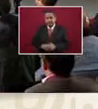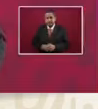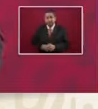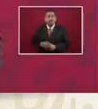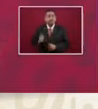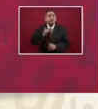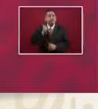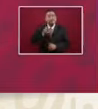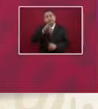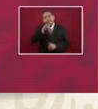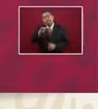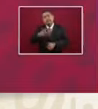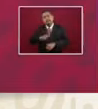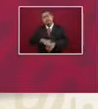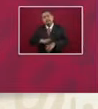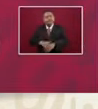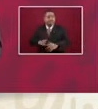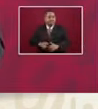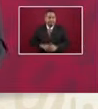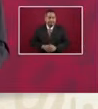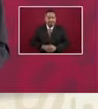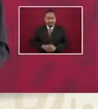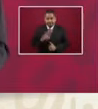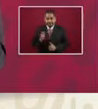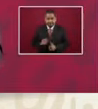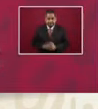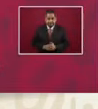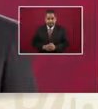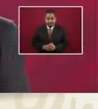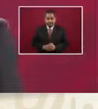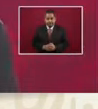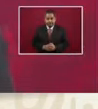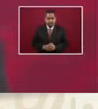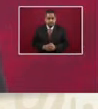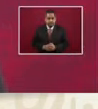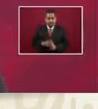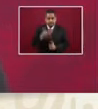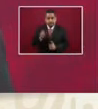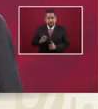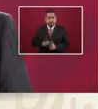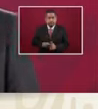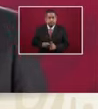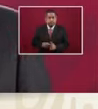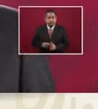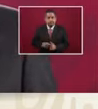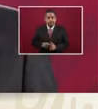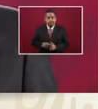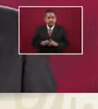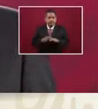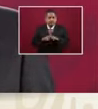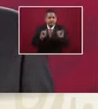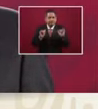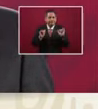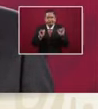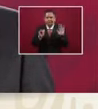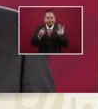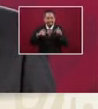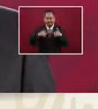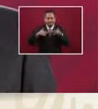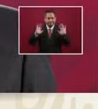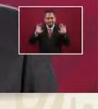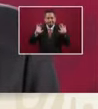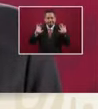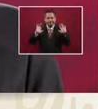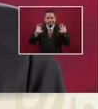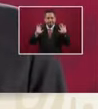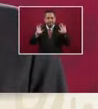Aprovecho para decir que no tuvimos absolutamente nada que ver en la